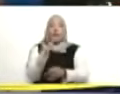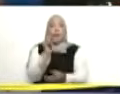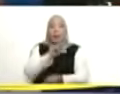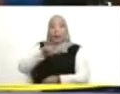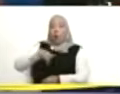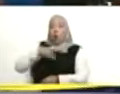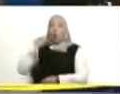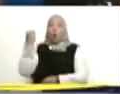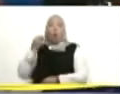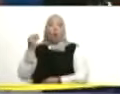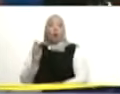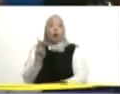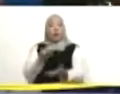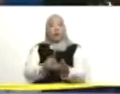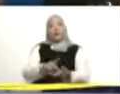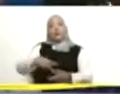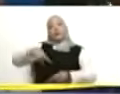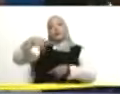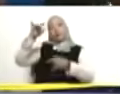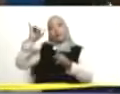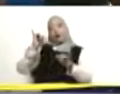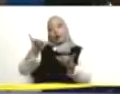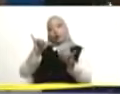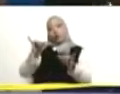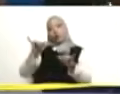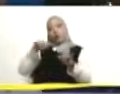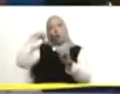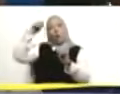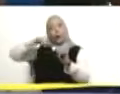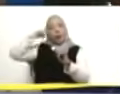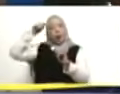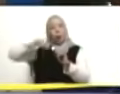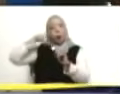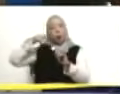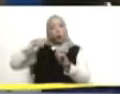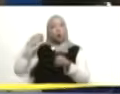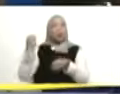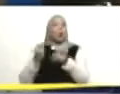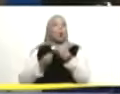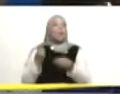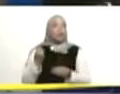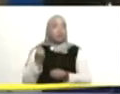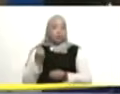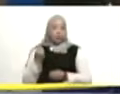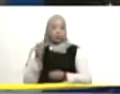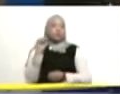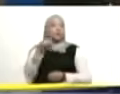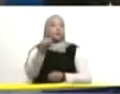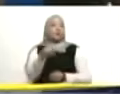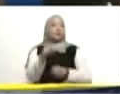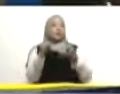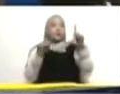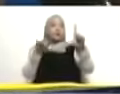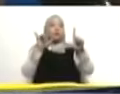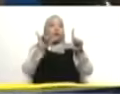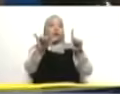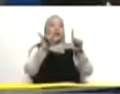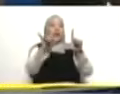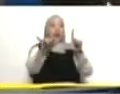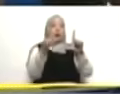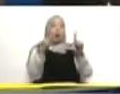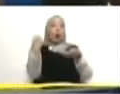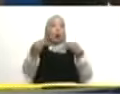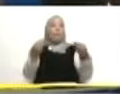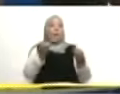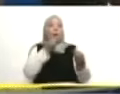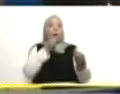protagonistas en YouTube, ¿verdad? ¿Pueden o, no pueden serlo? Sí. Comunicando tantas cosas hermosas que